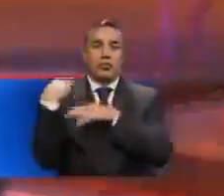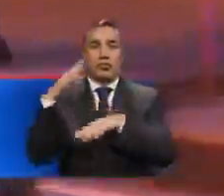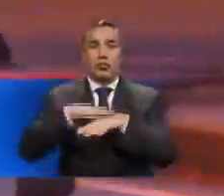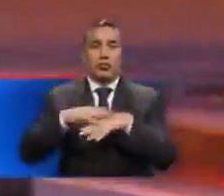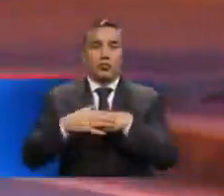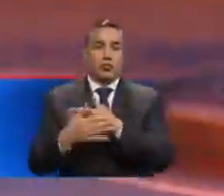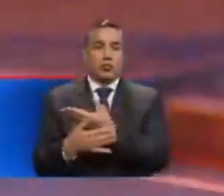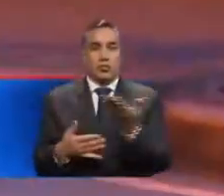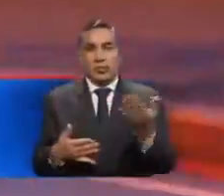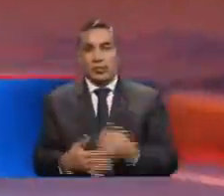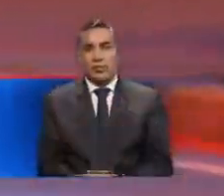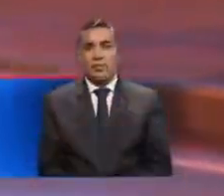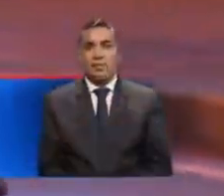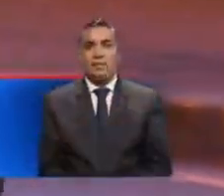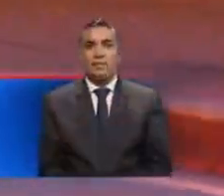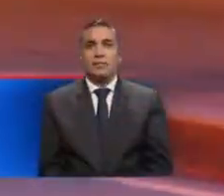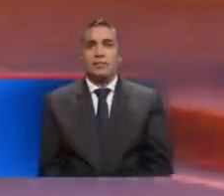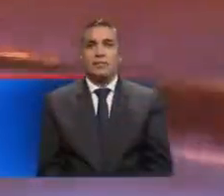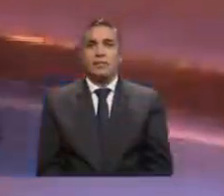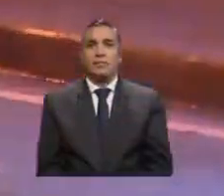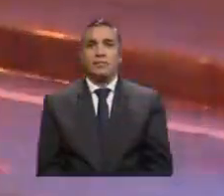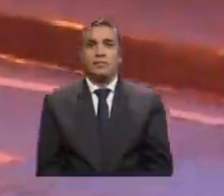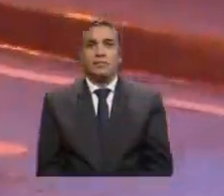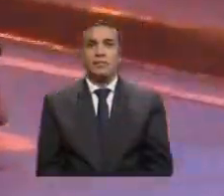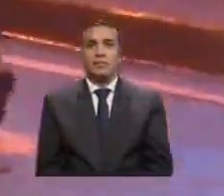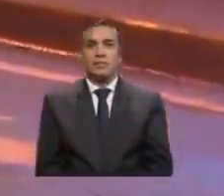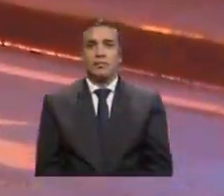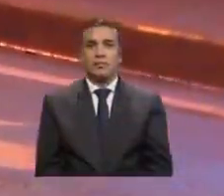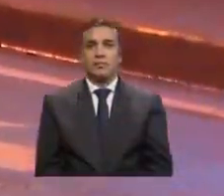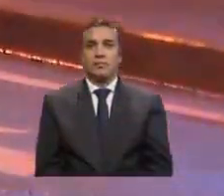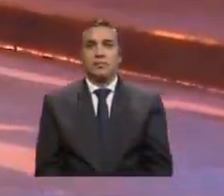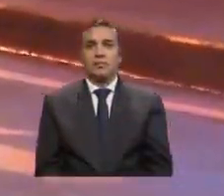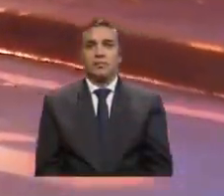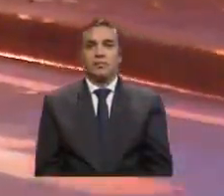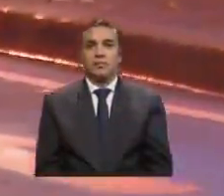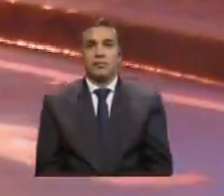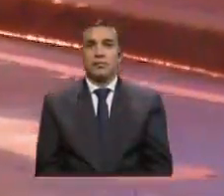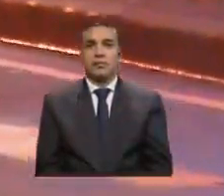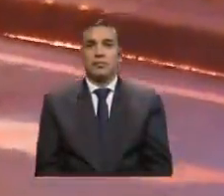responsables. Leonardo Flores, TC Televisión.